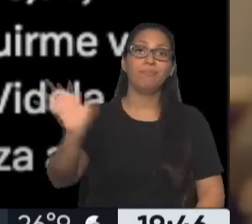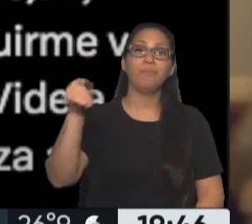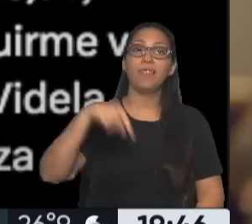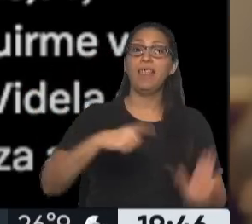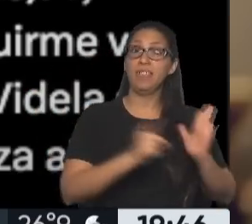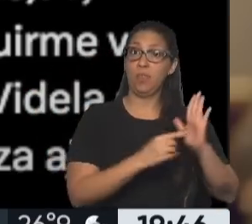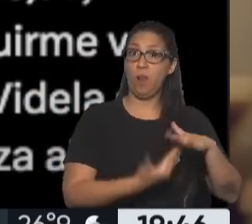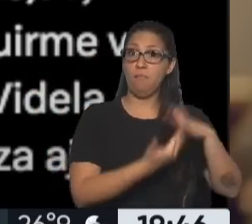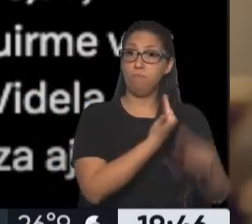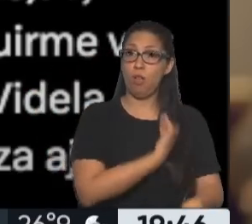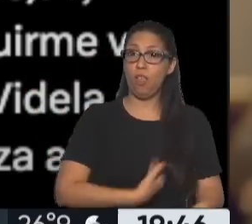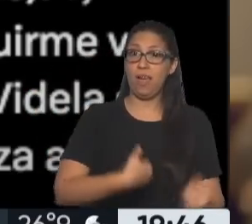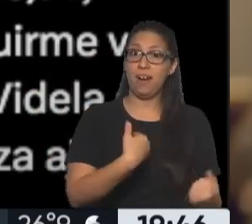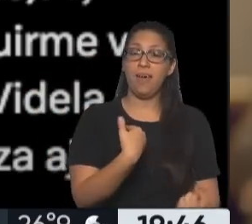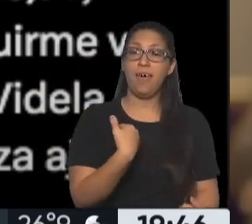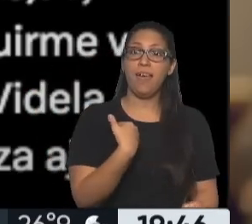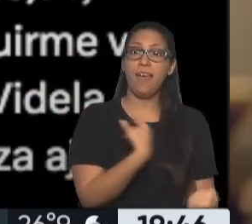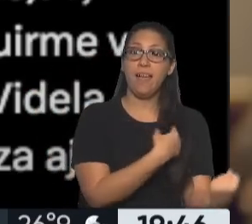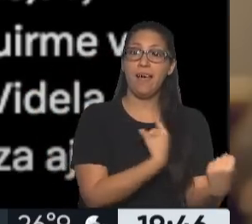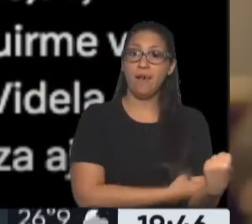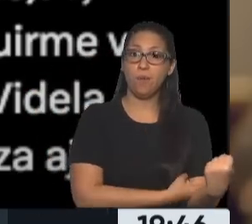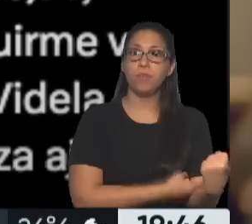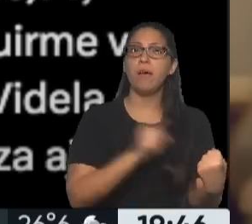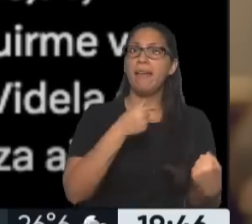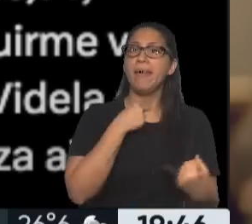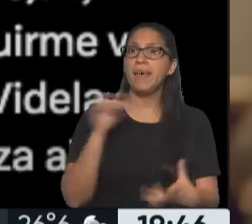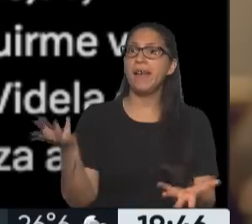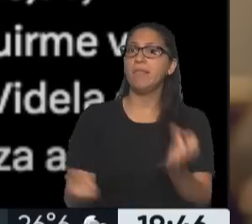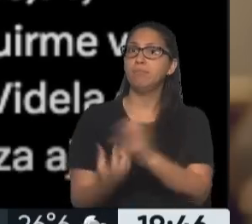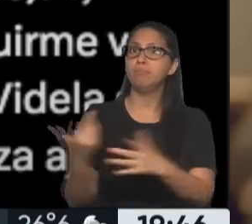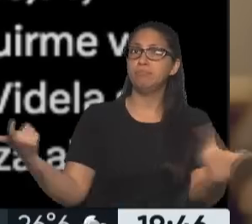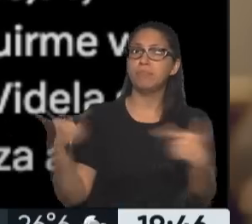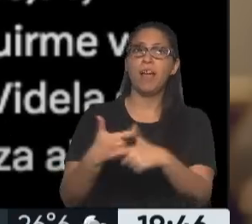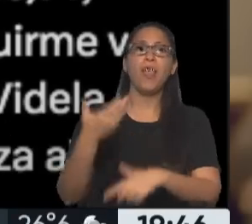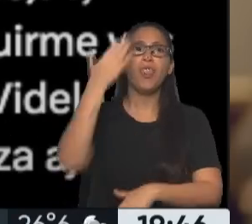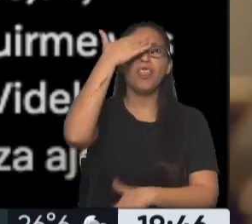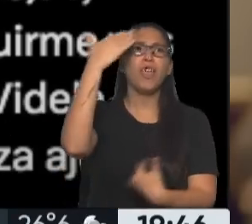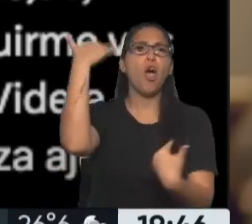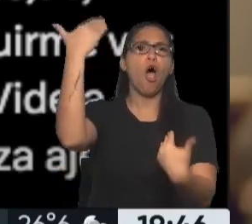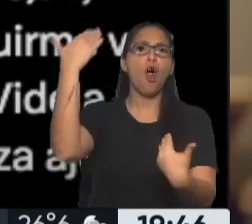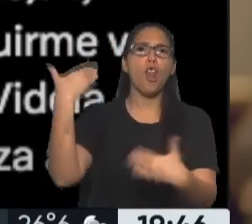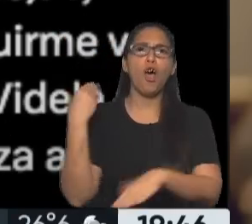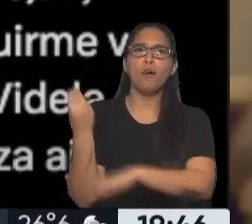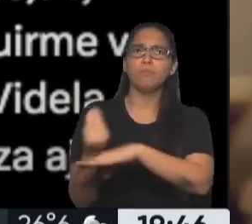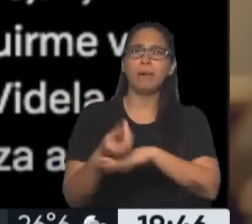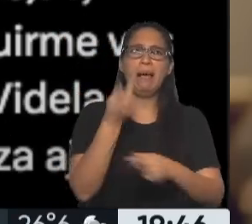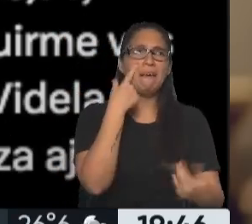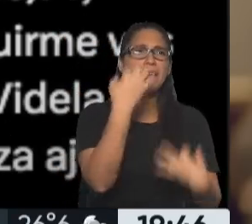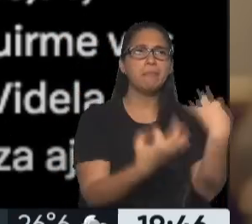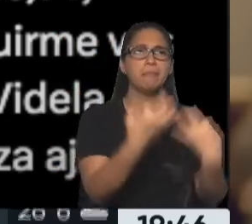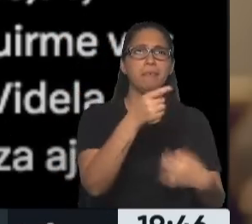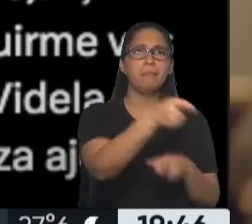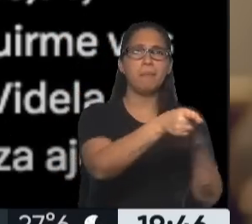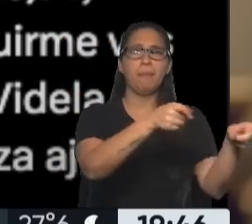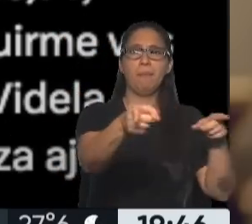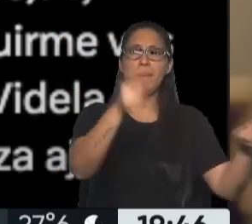del Poder Ejecutivo, querés crear y presidir un tribunal de honor para juzgar el honor, el mérito y el buen desempeño en el cargo